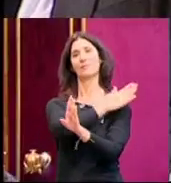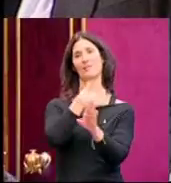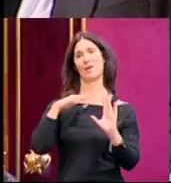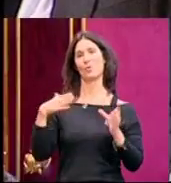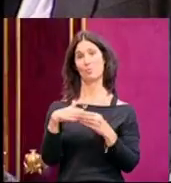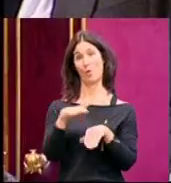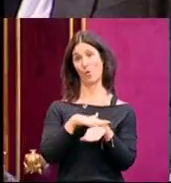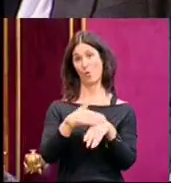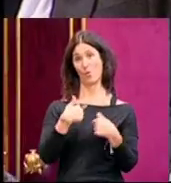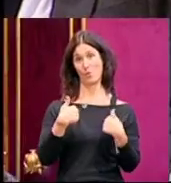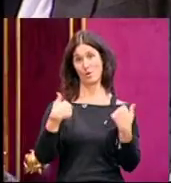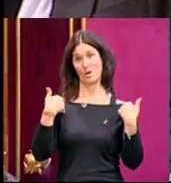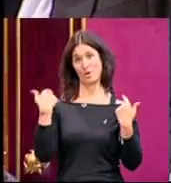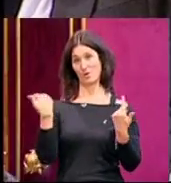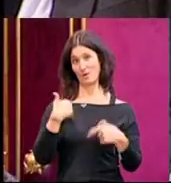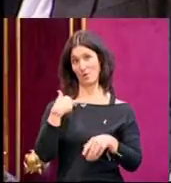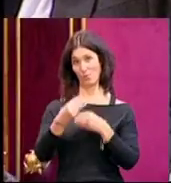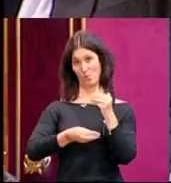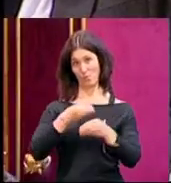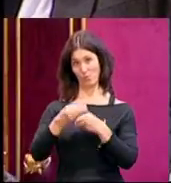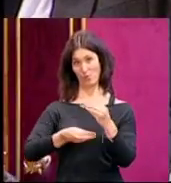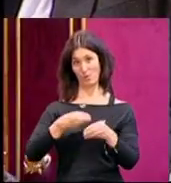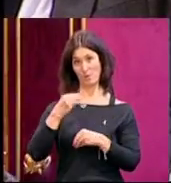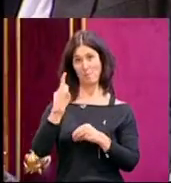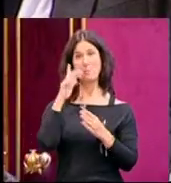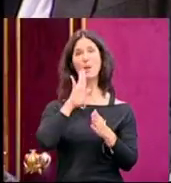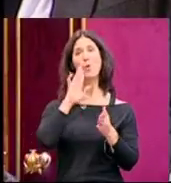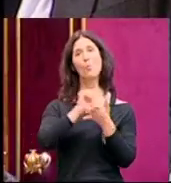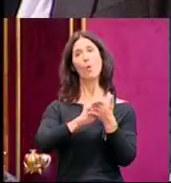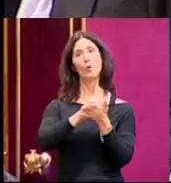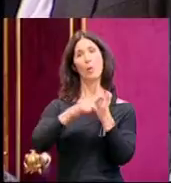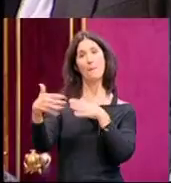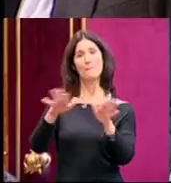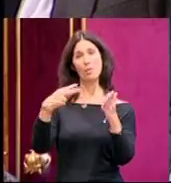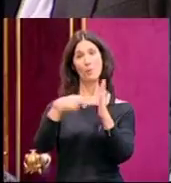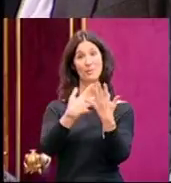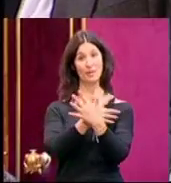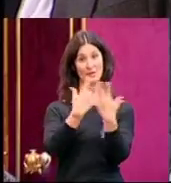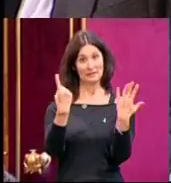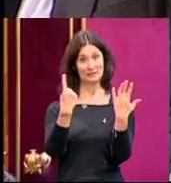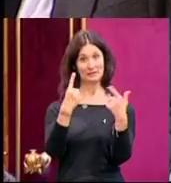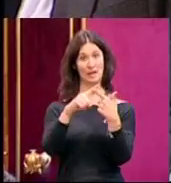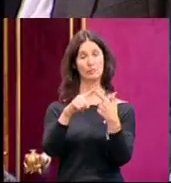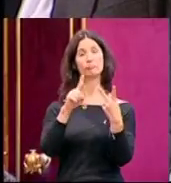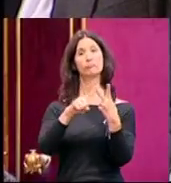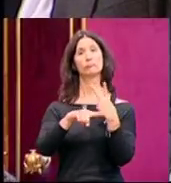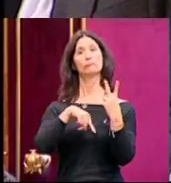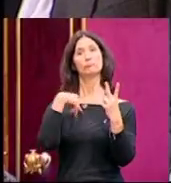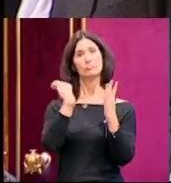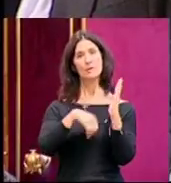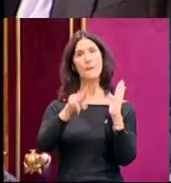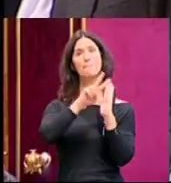equipo de gobierno. Se presentó el primer borrador en marzo de 2016. Hemos hecho, no obstante,